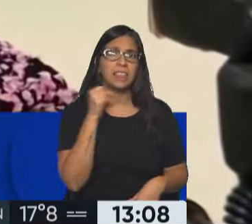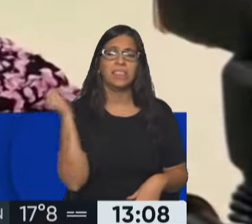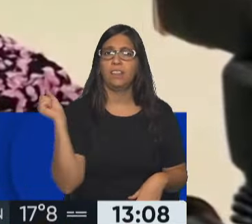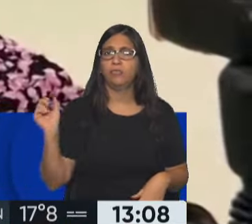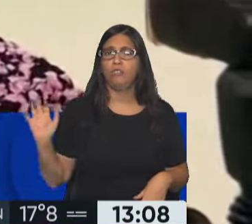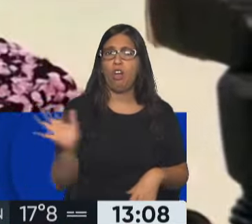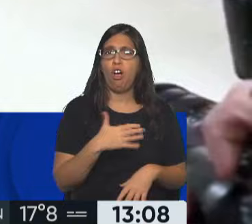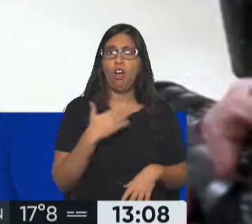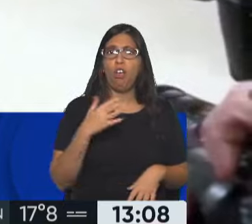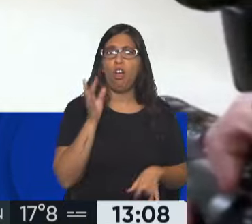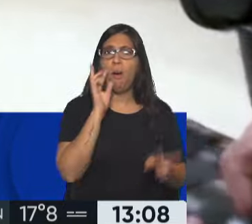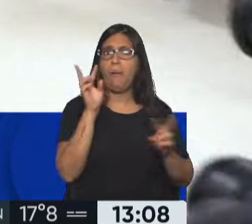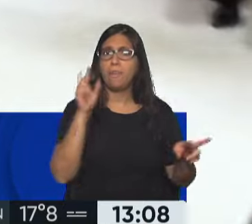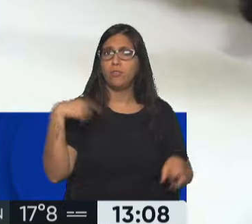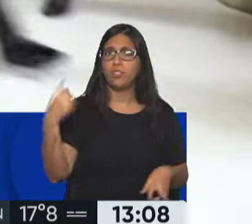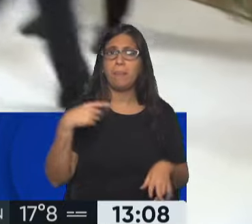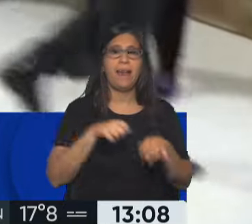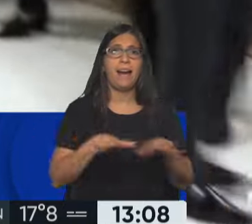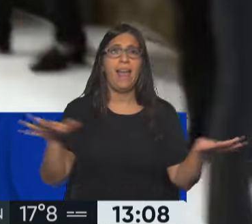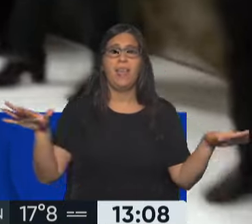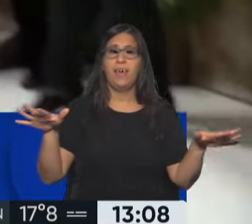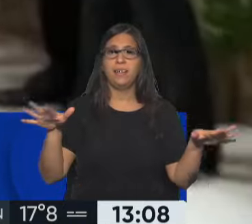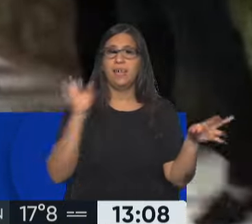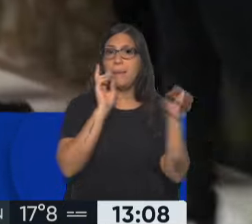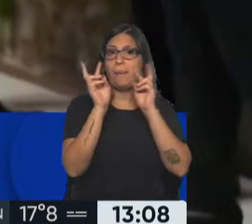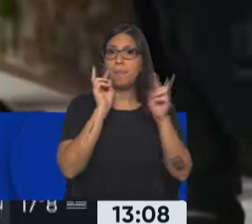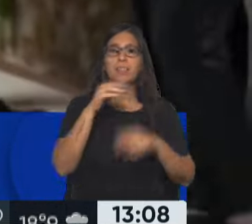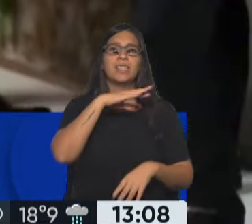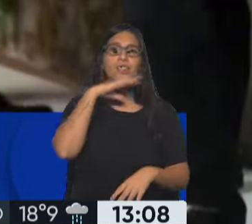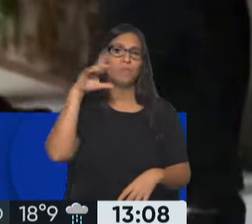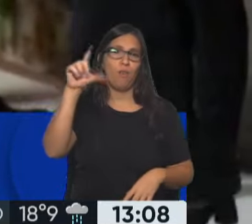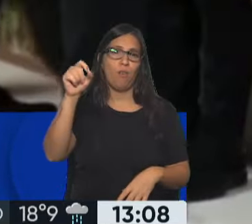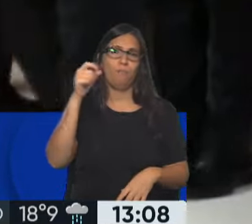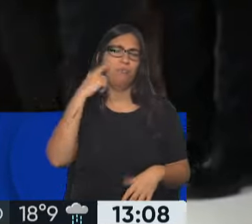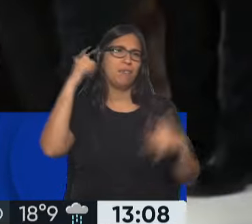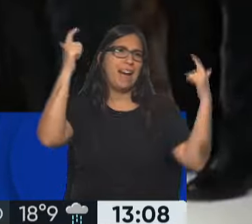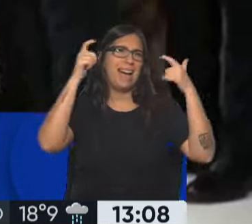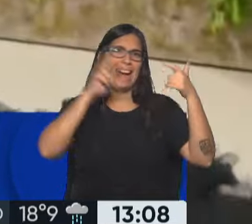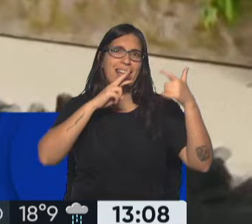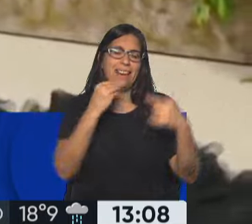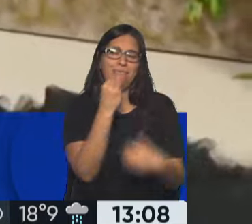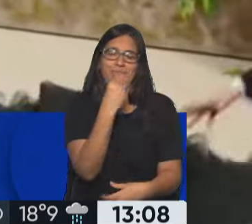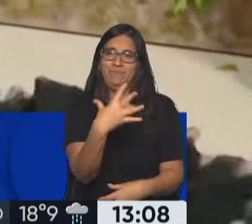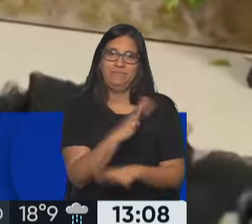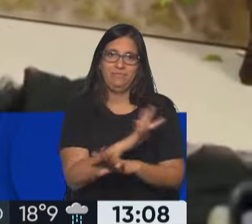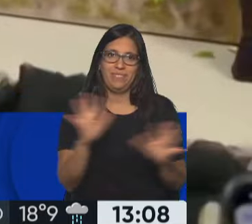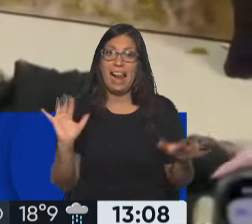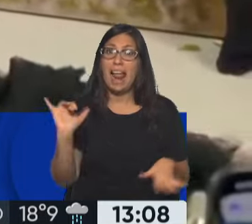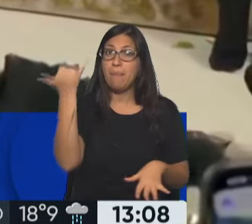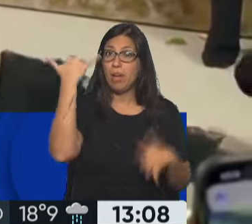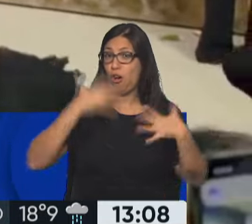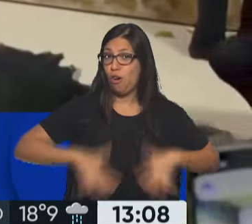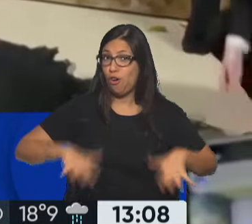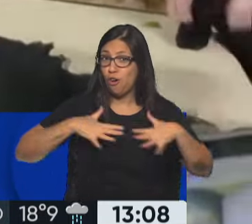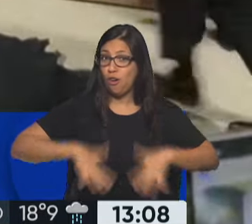vemos en todas las redes sociales hoy en día. J-Lo, reina absoluta. Dicen que la mejor vestida, la que se